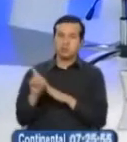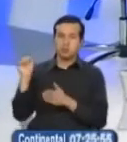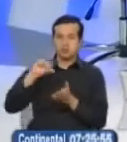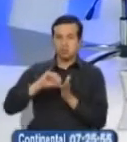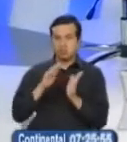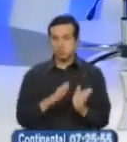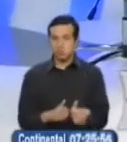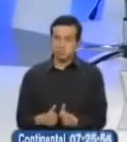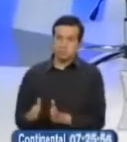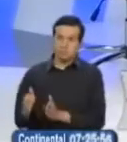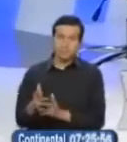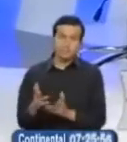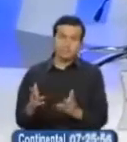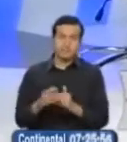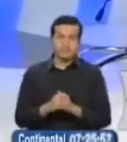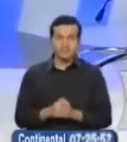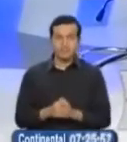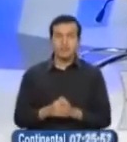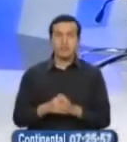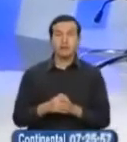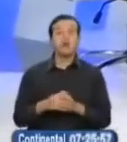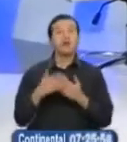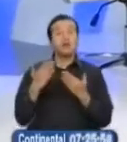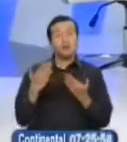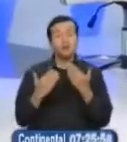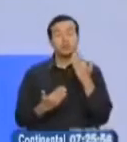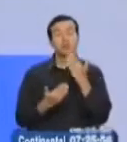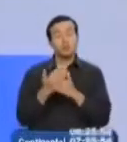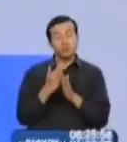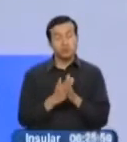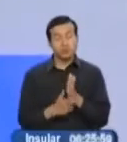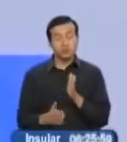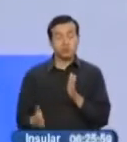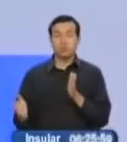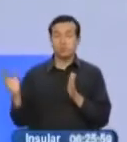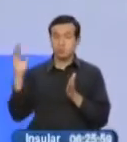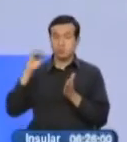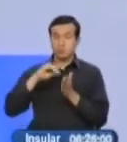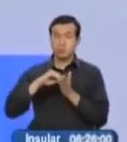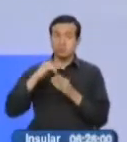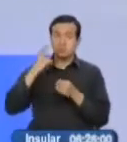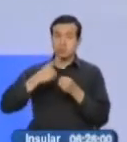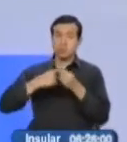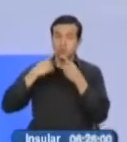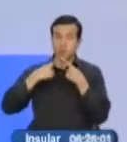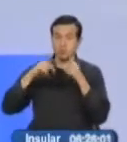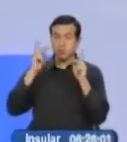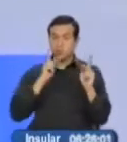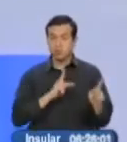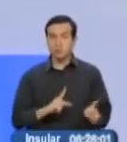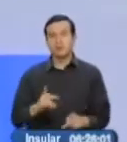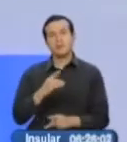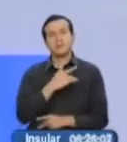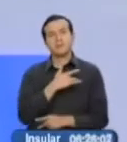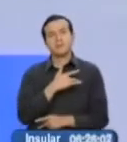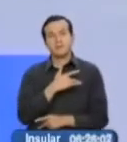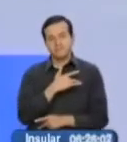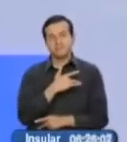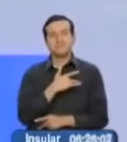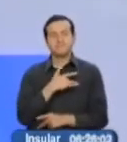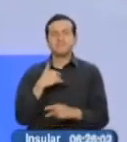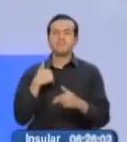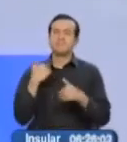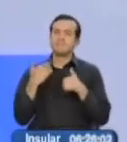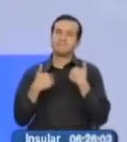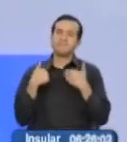urbano. Entonces, en eso tiene de novedoso esta declaración de Quito y este plan que estamos muy contentos de haber tenido